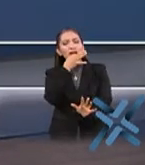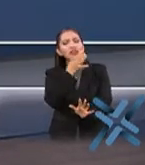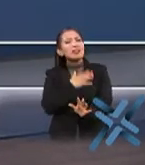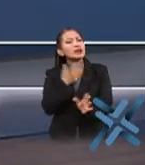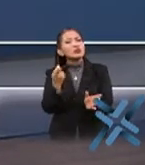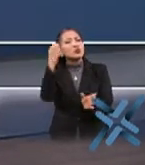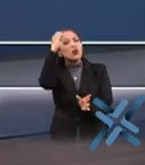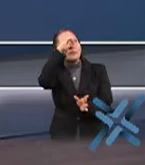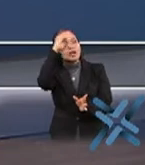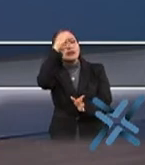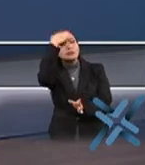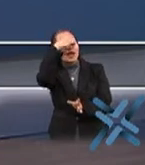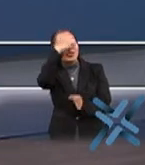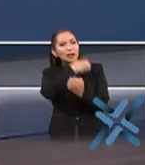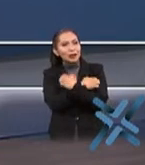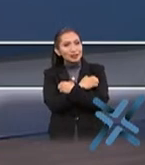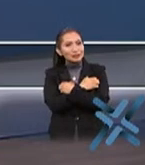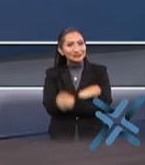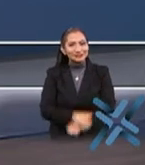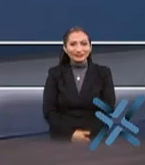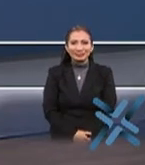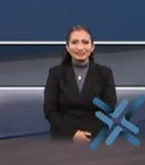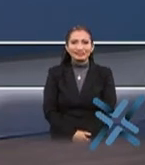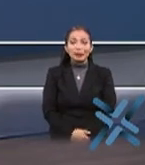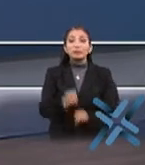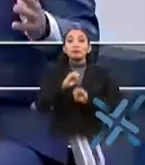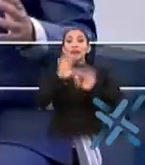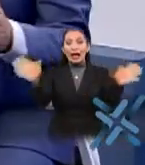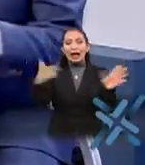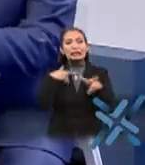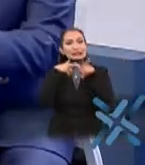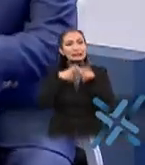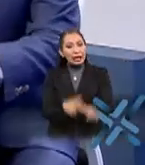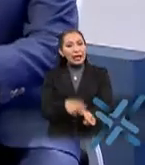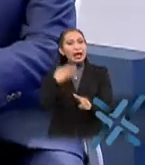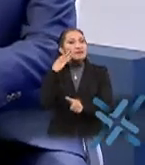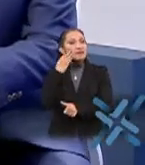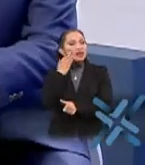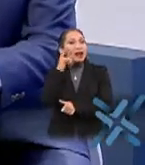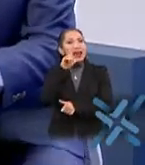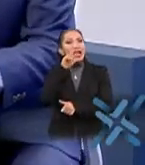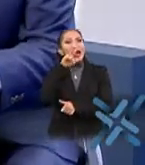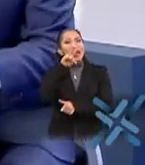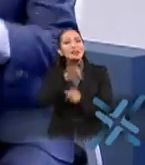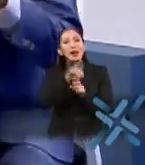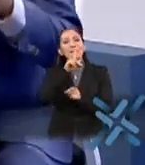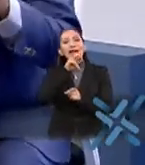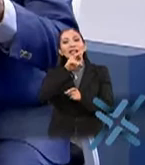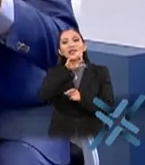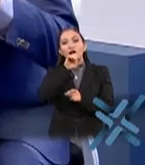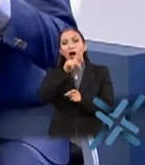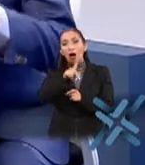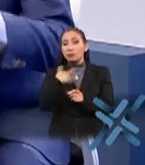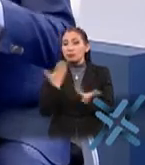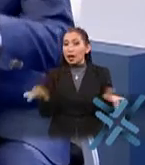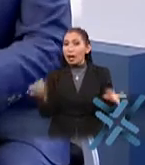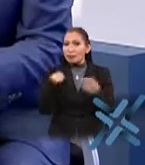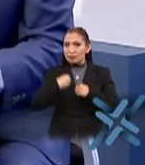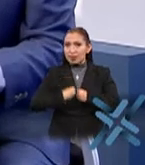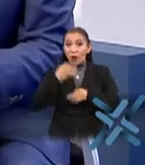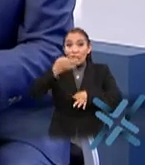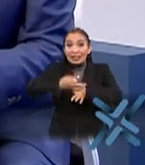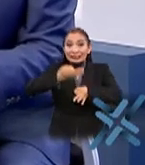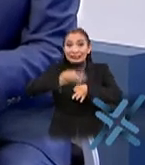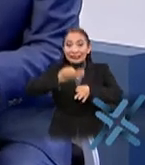sobre tu propia experiencia con la educación. Así es, así que síganos en Facebook Live y en Periscope completamente en vivo.